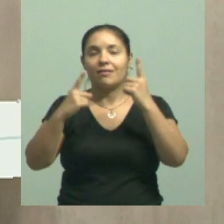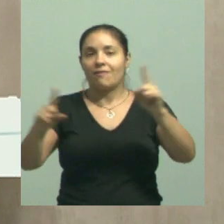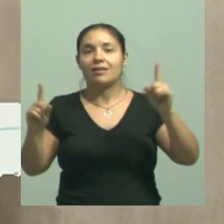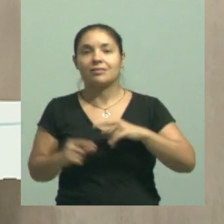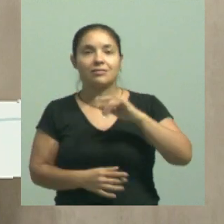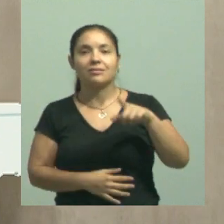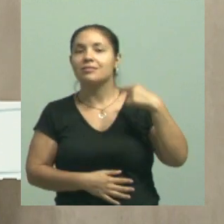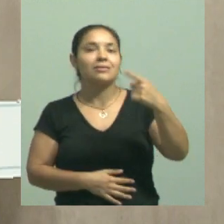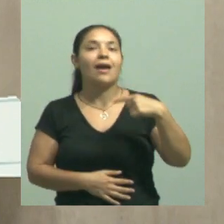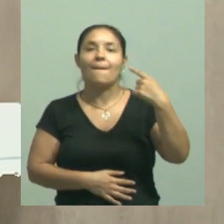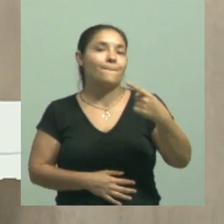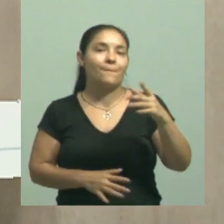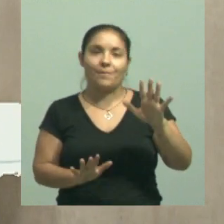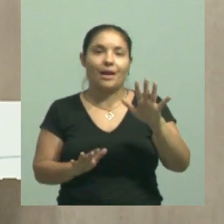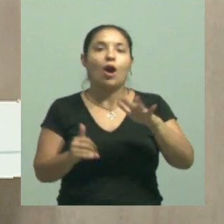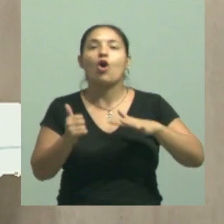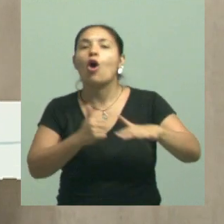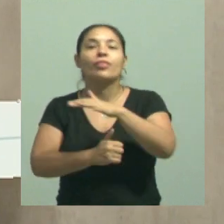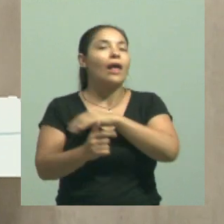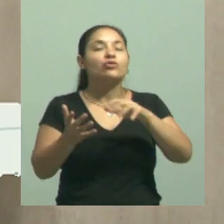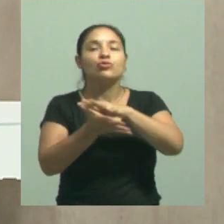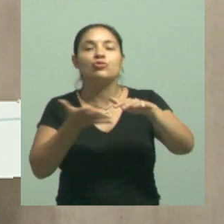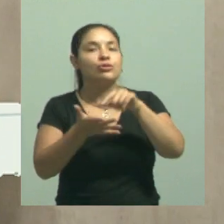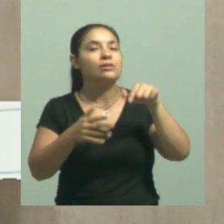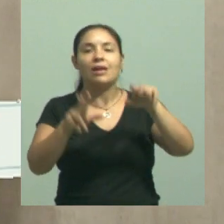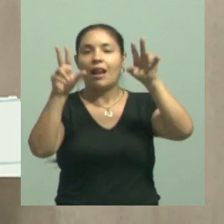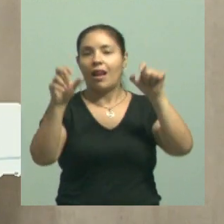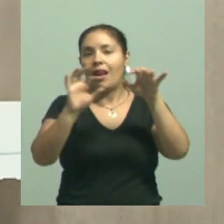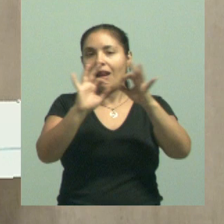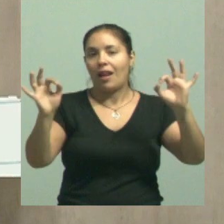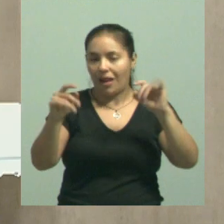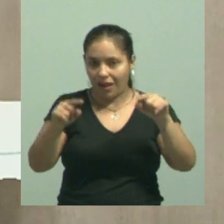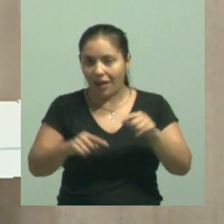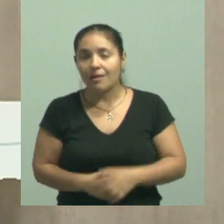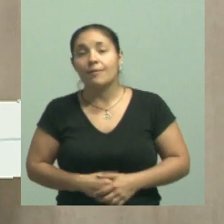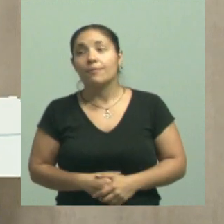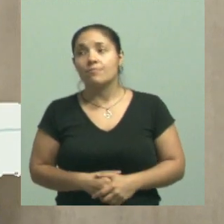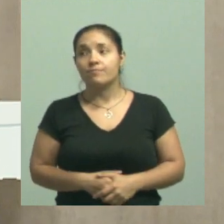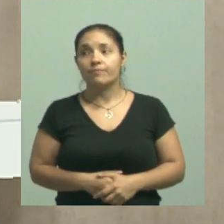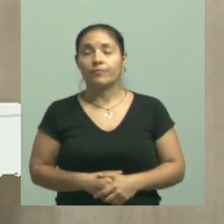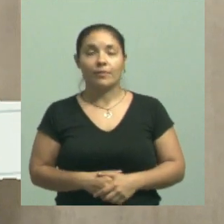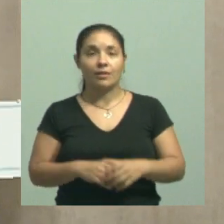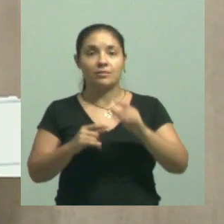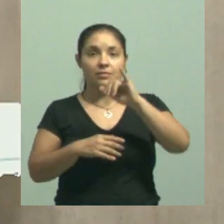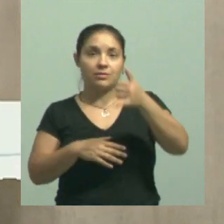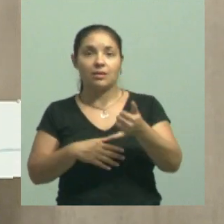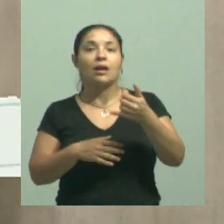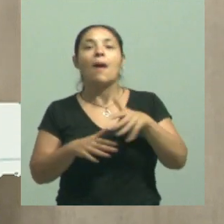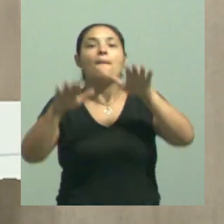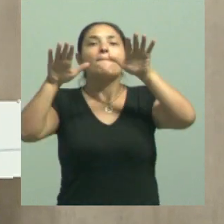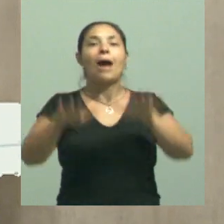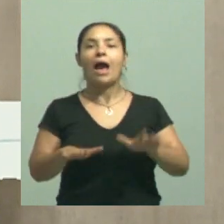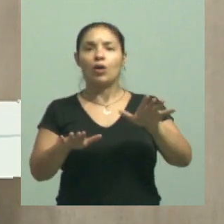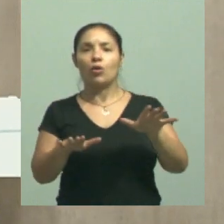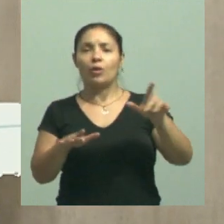la consigna del año. Lo que sí en el mundo se ha sostenido, o sea, y se ha revitalizado esta consigna que te digo del paro internacional feminista. Es